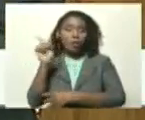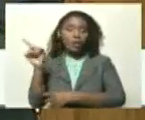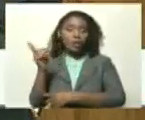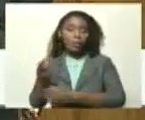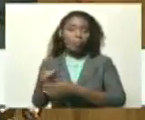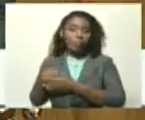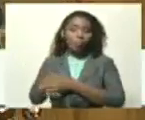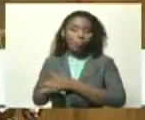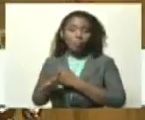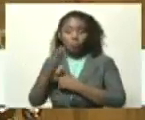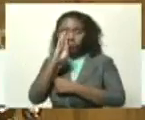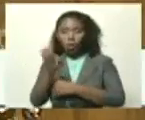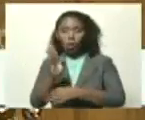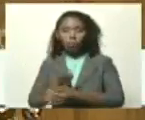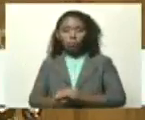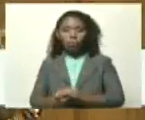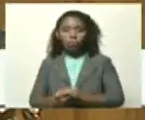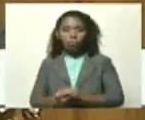embolsilló directamente.